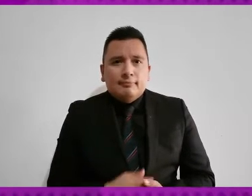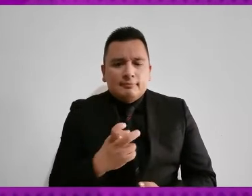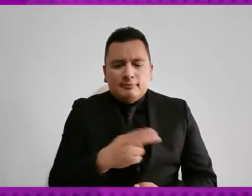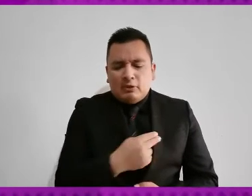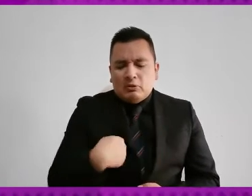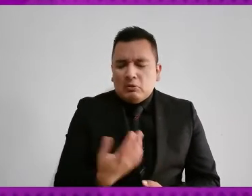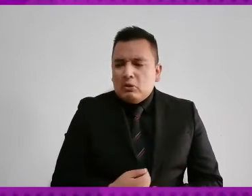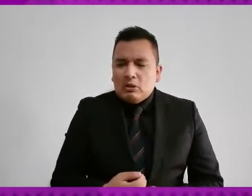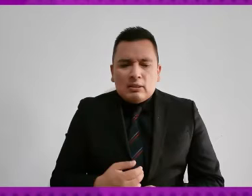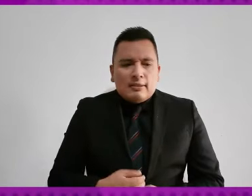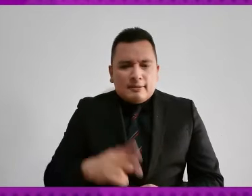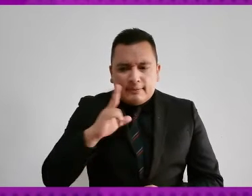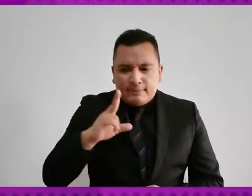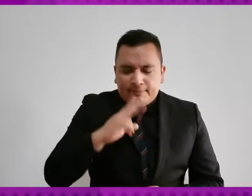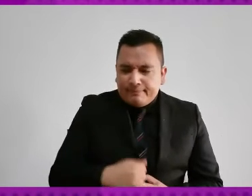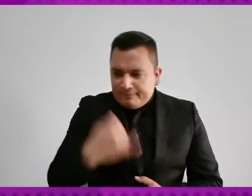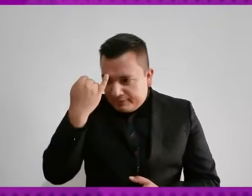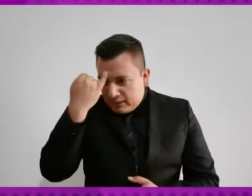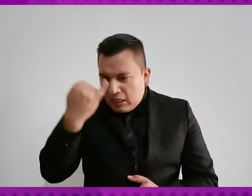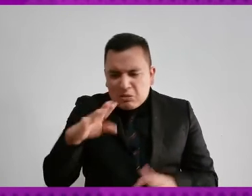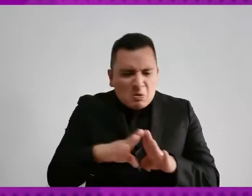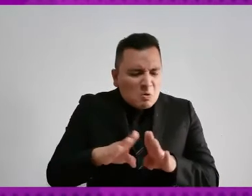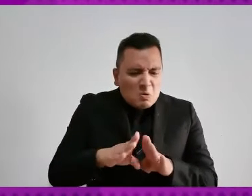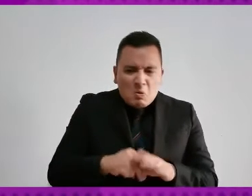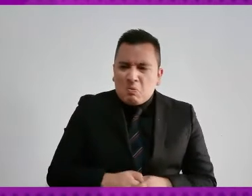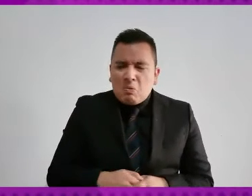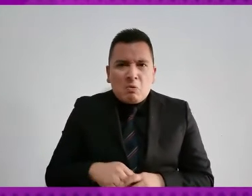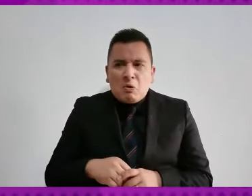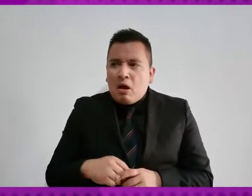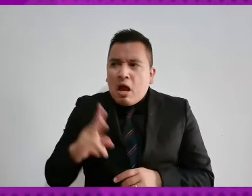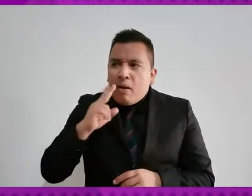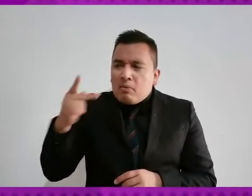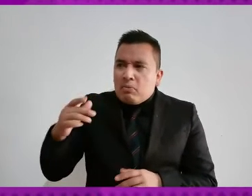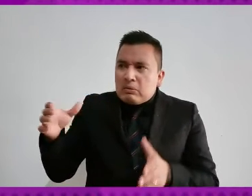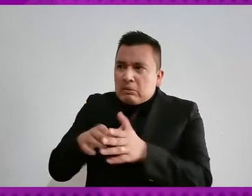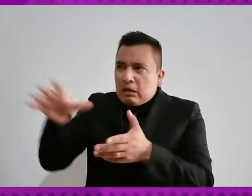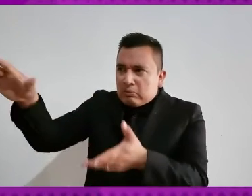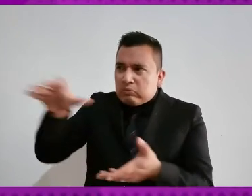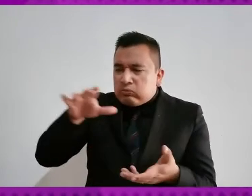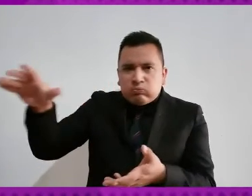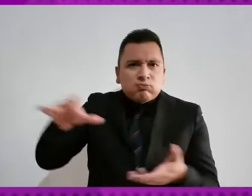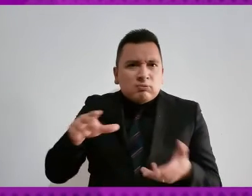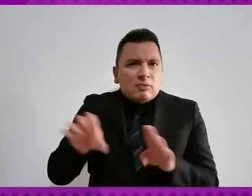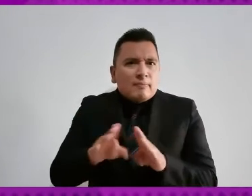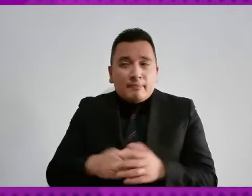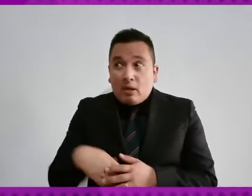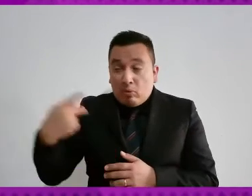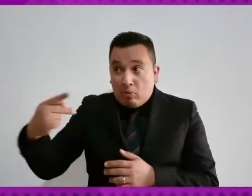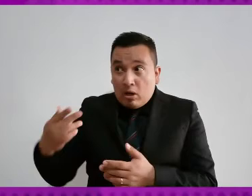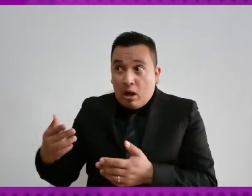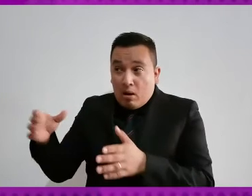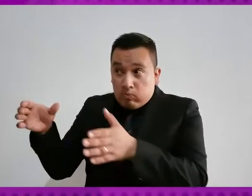hemos diseñado sistemas que permiten darle rastreo a los paquetes electorales en la conducción desde la